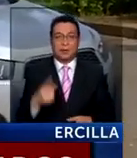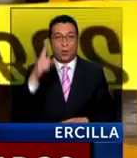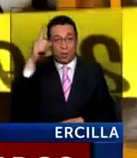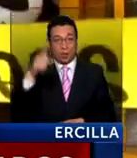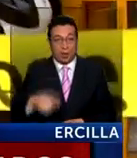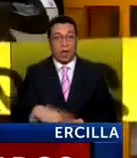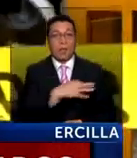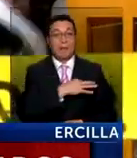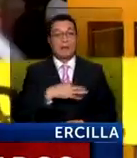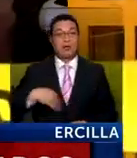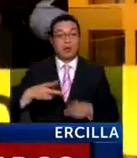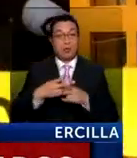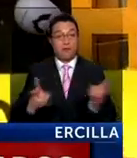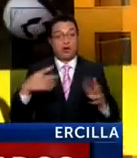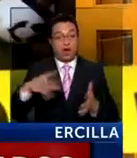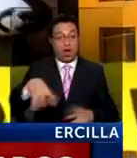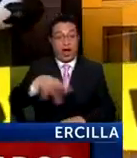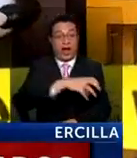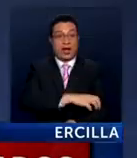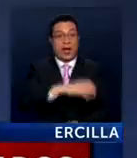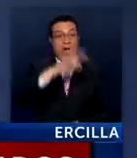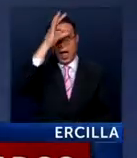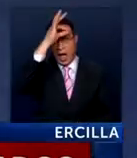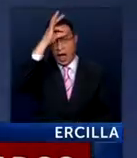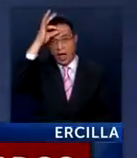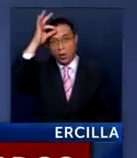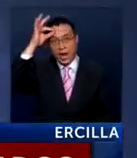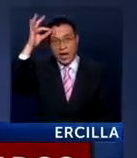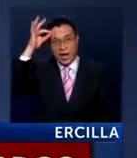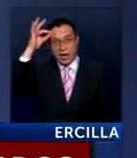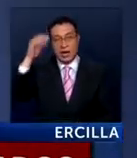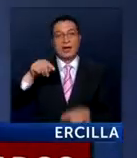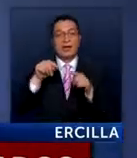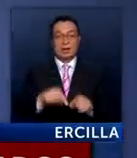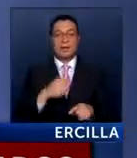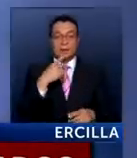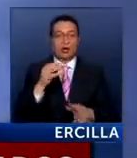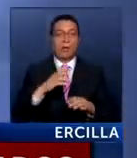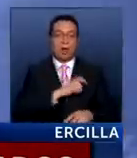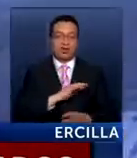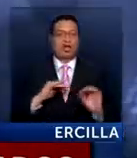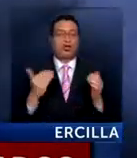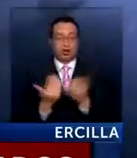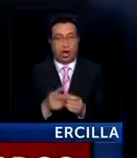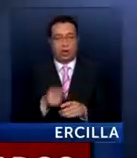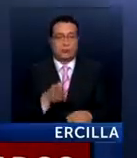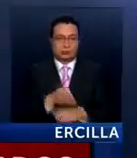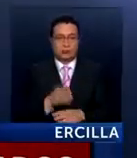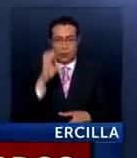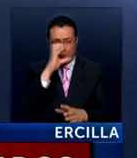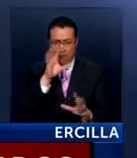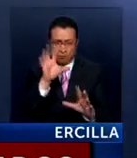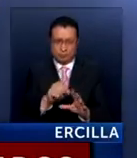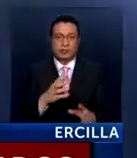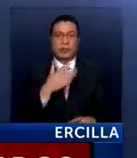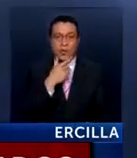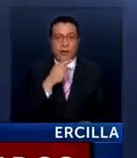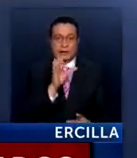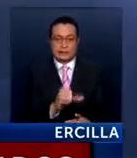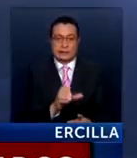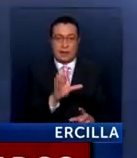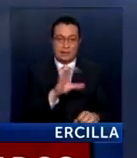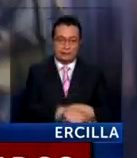Ministerio Público de la región de la araucanía junto a las policías han realizado todas las pericias para llegar al sujeto de las imágenes al lugar